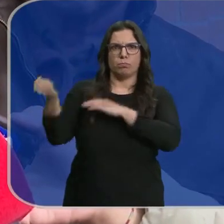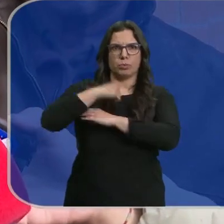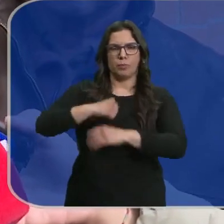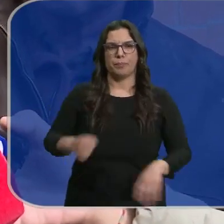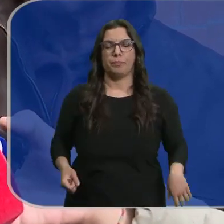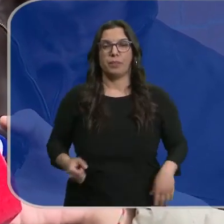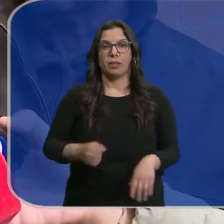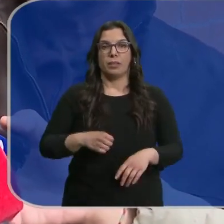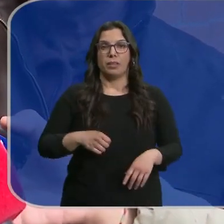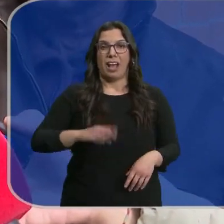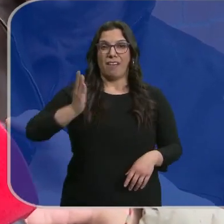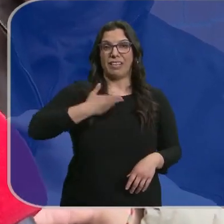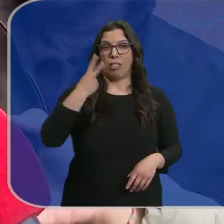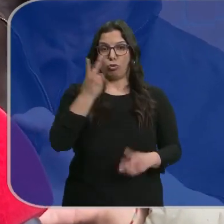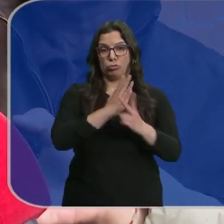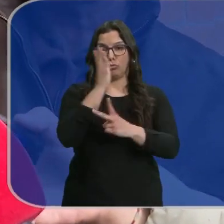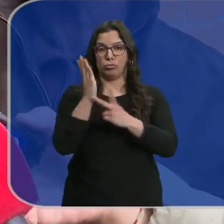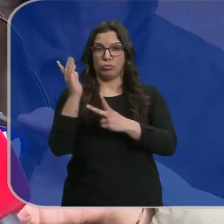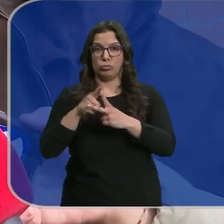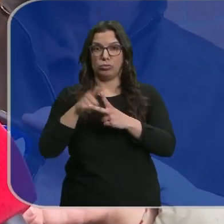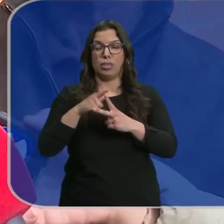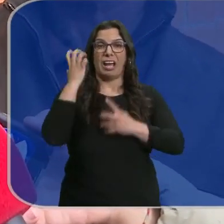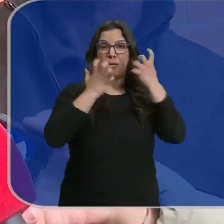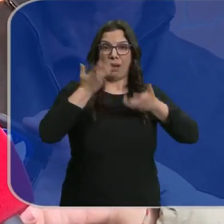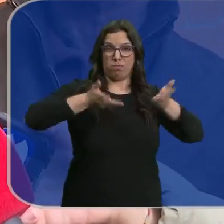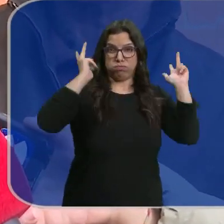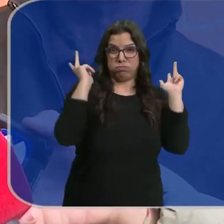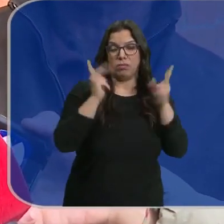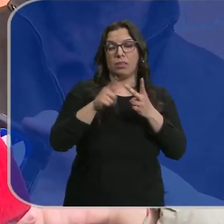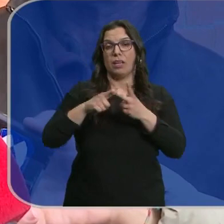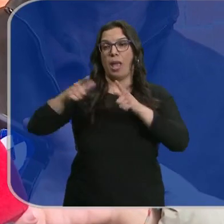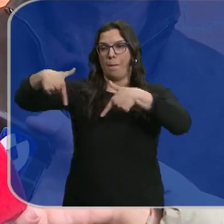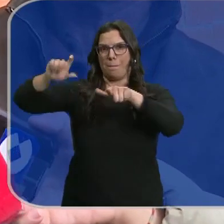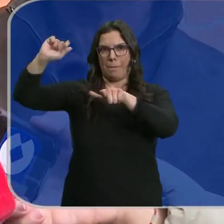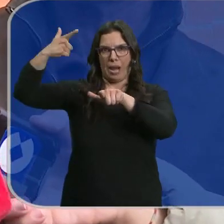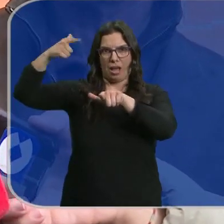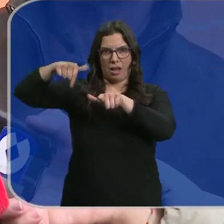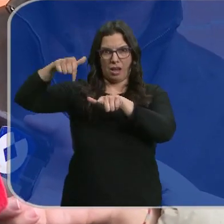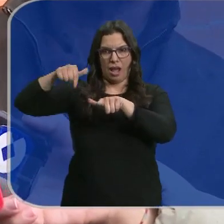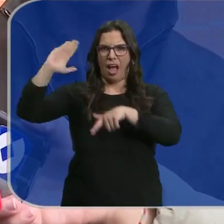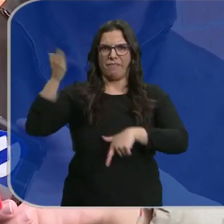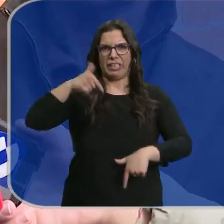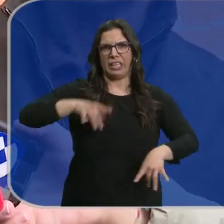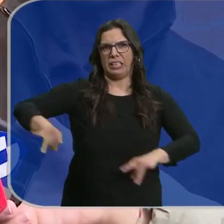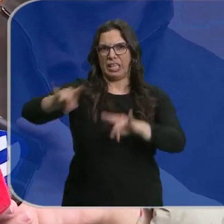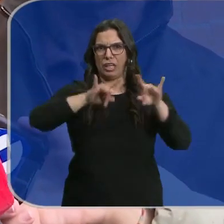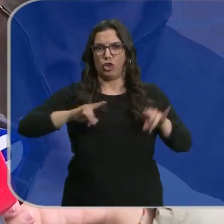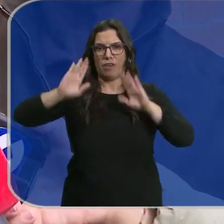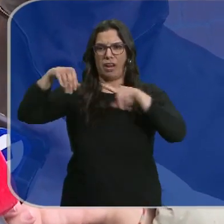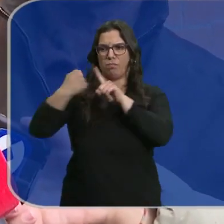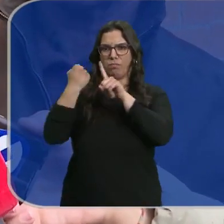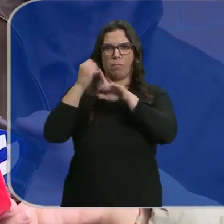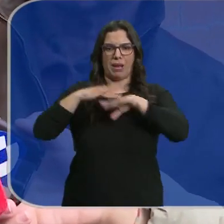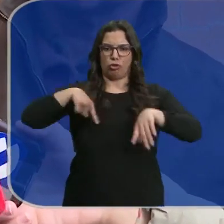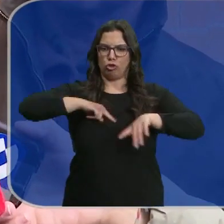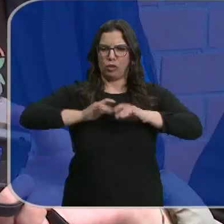Dos invasiones, la de la fauna y la de las placas fotovoltaicas, la que están afectando ahora mismo a este territorio y lo están expulsando